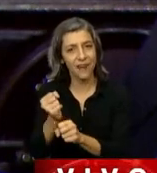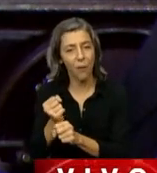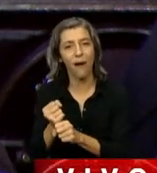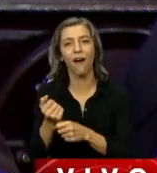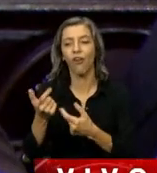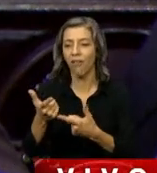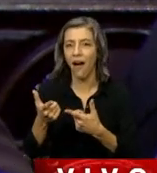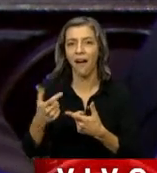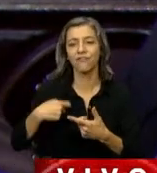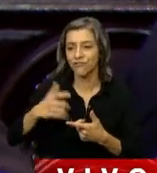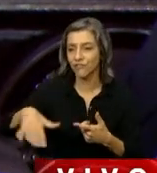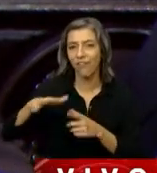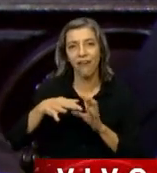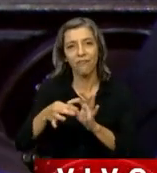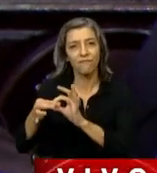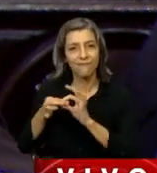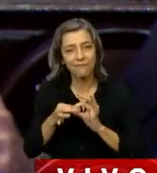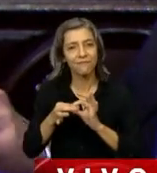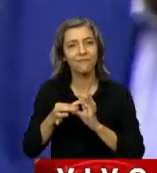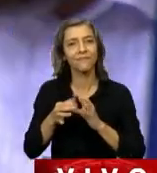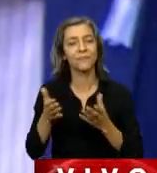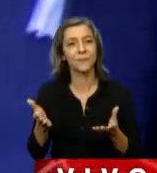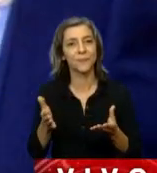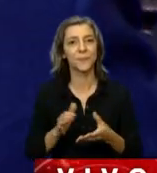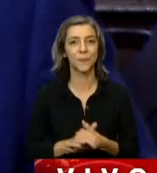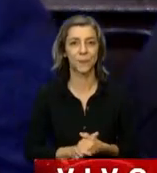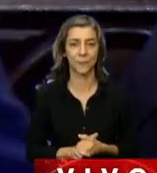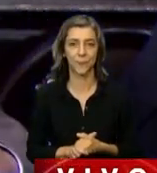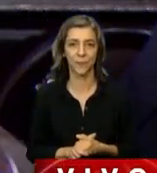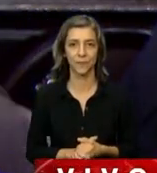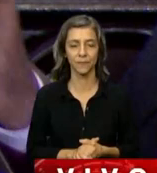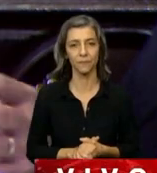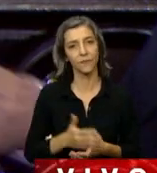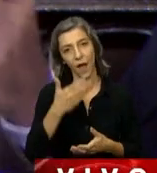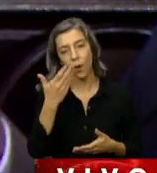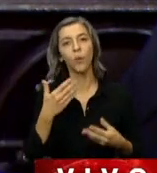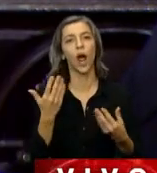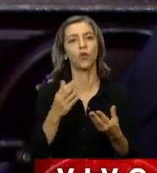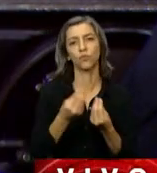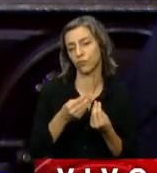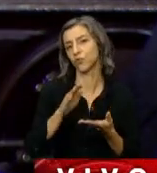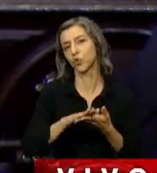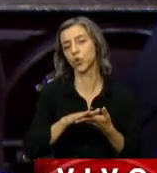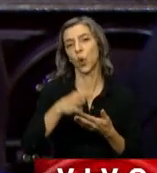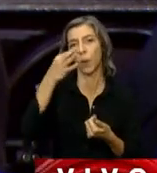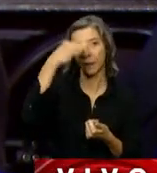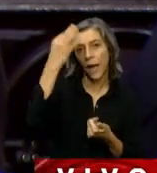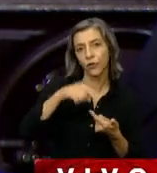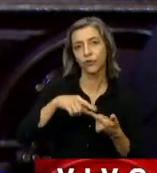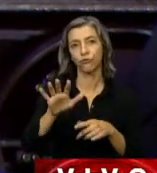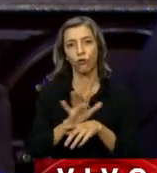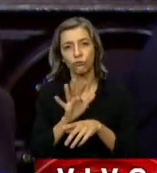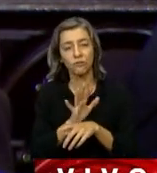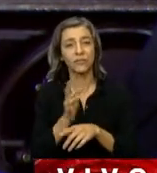vínculos sociales. Se ha hablado mucho del aspecto del cine, del teatro,